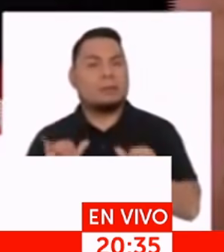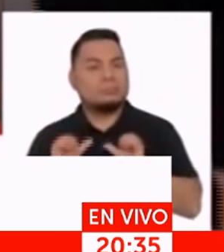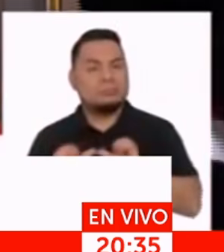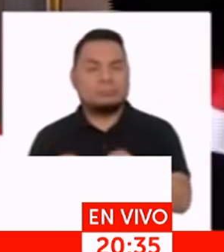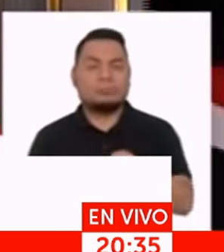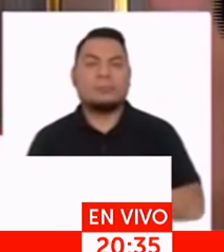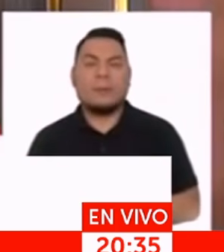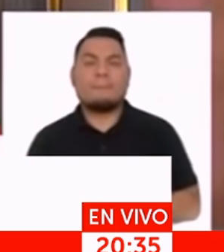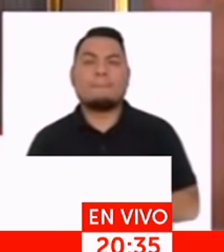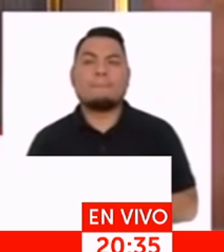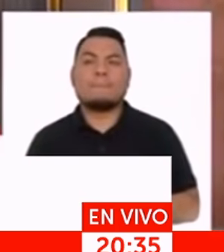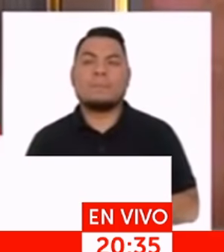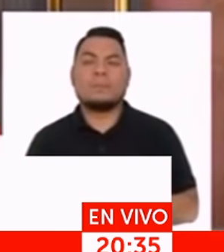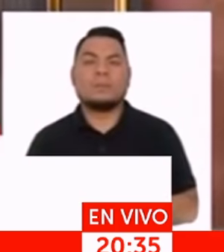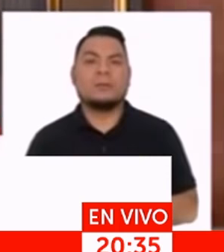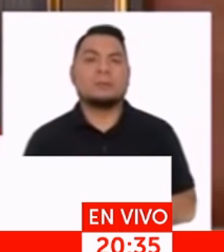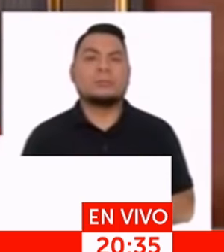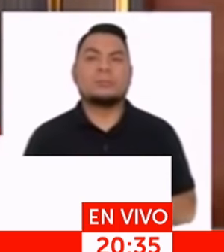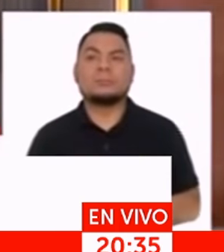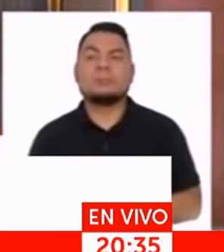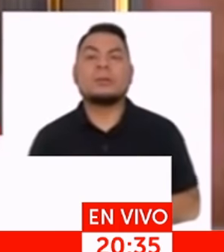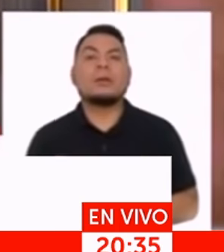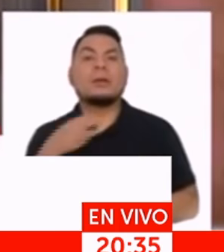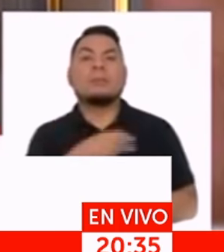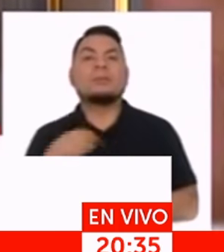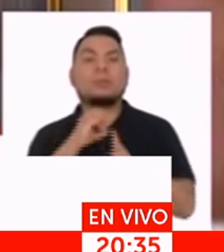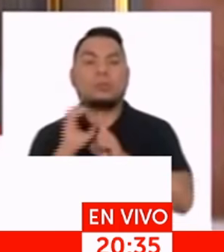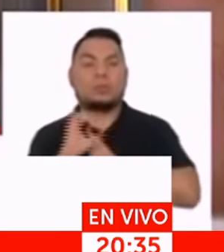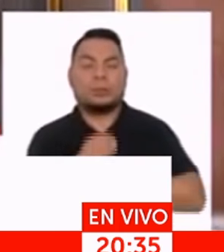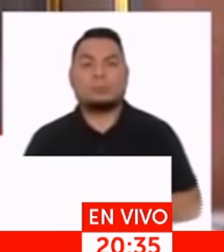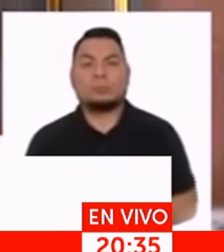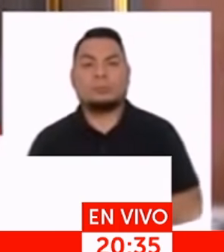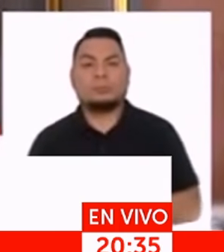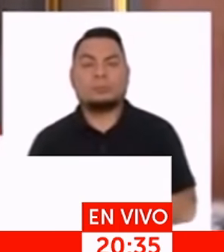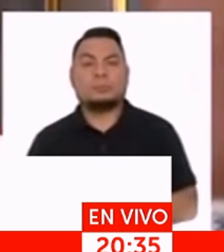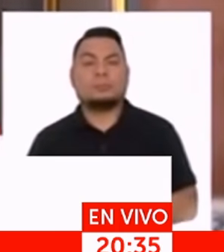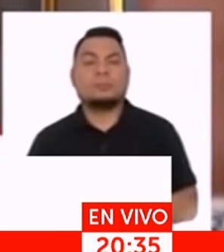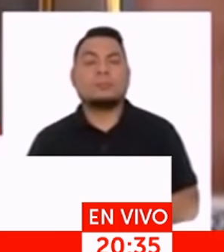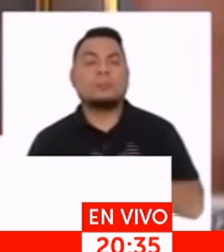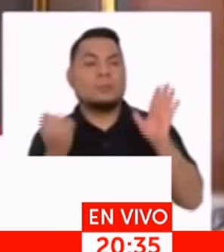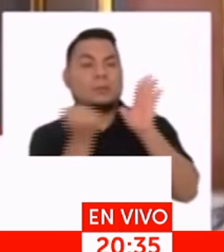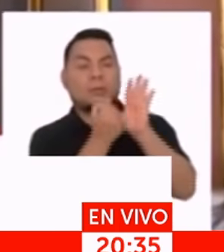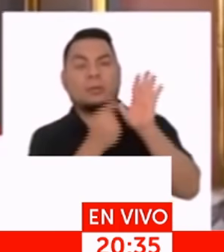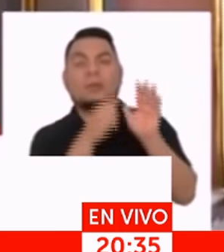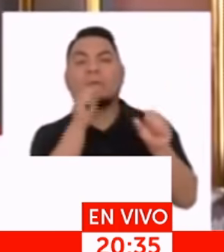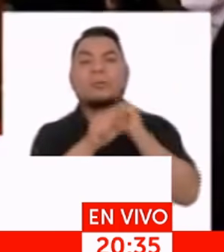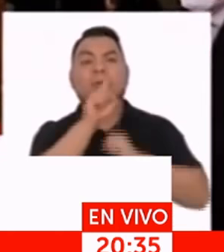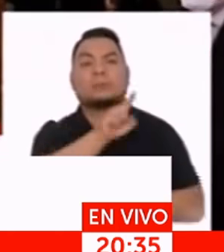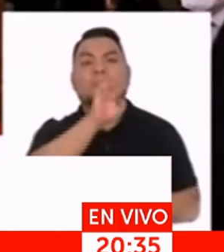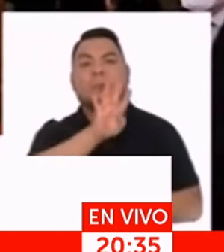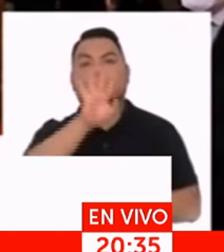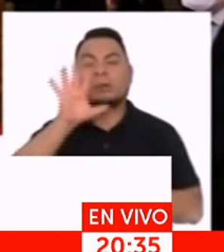Ramírez Mateo. Continuemos con el desarrollo de esta ceremonia en el Salón Dorado de Palacio de Gobierno. Cobertura para